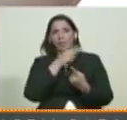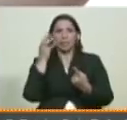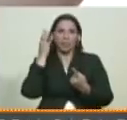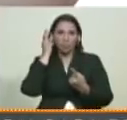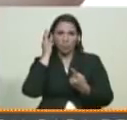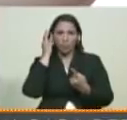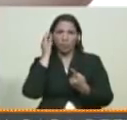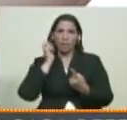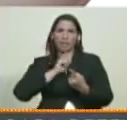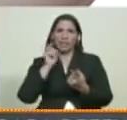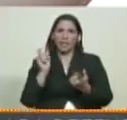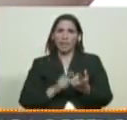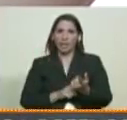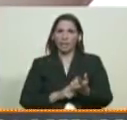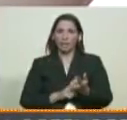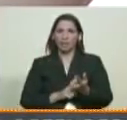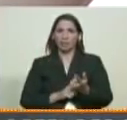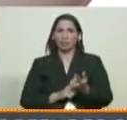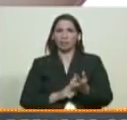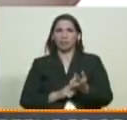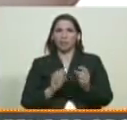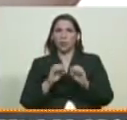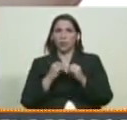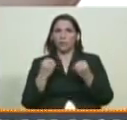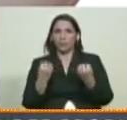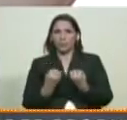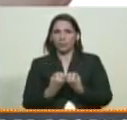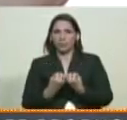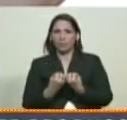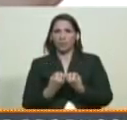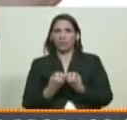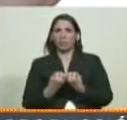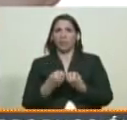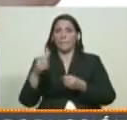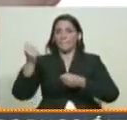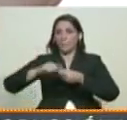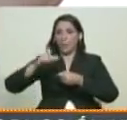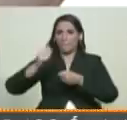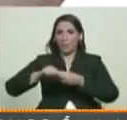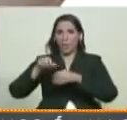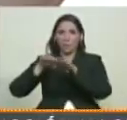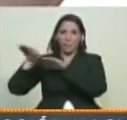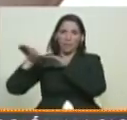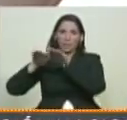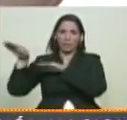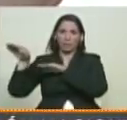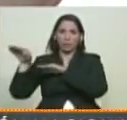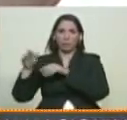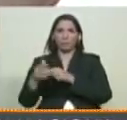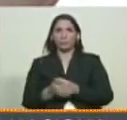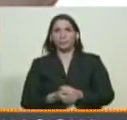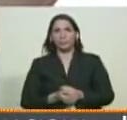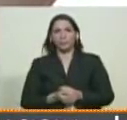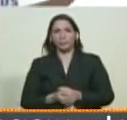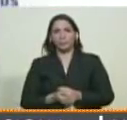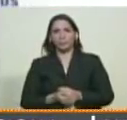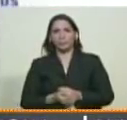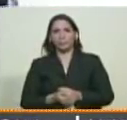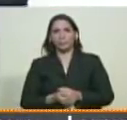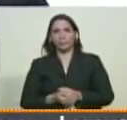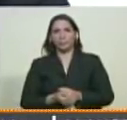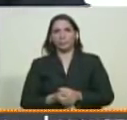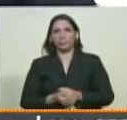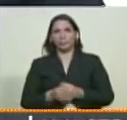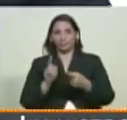general de la oficina para la determinación del crudo de exportación de PDVSA, Nélida Izarra,